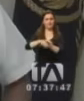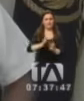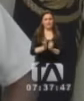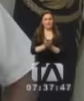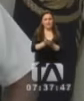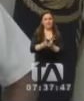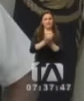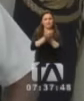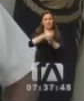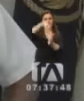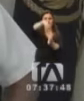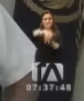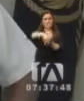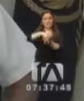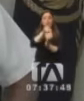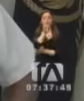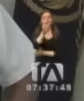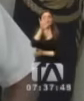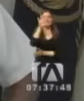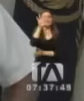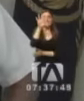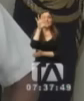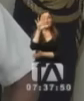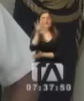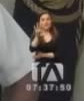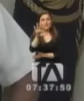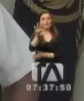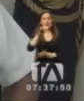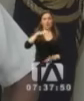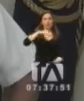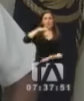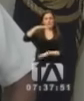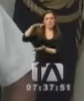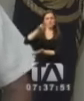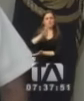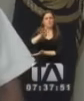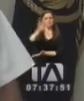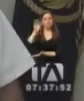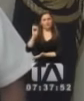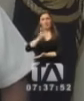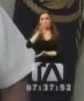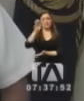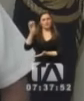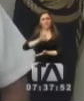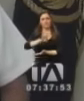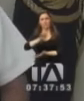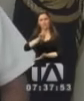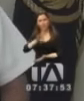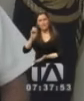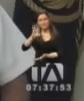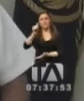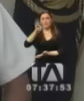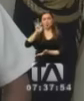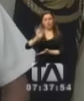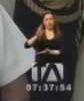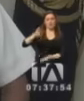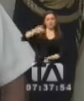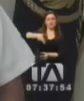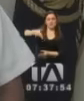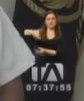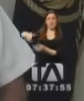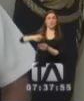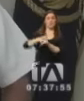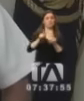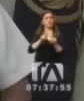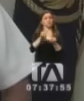aproximadamente 45 tanques de 60 galones, más de 20 tanques o bidones de 18 galones, que